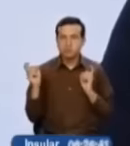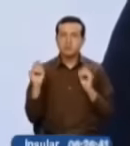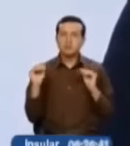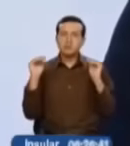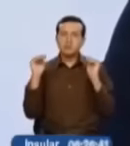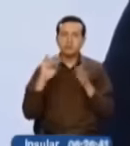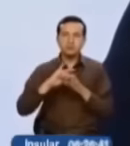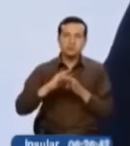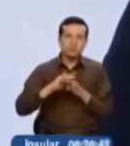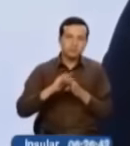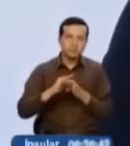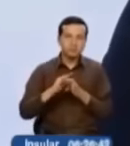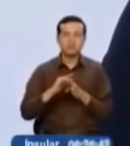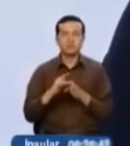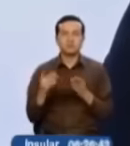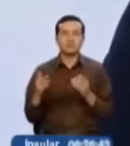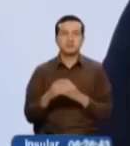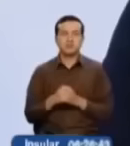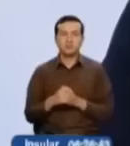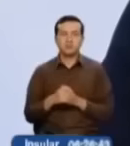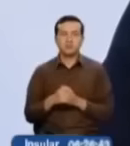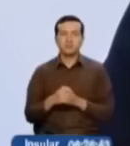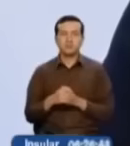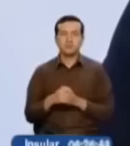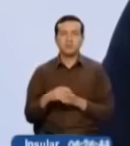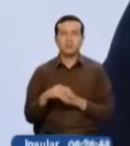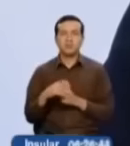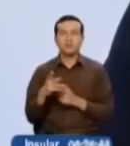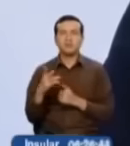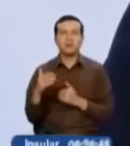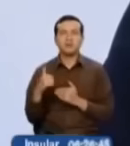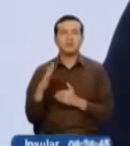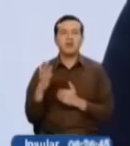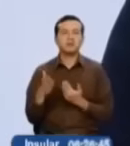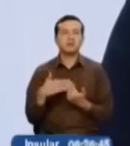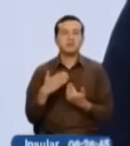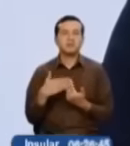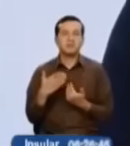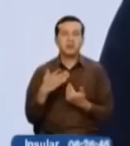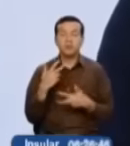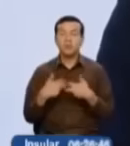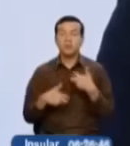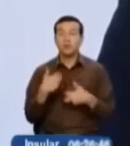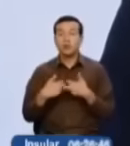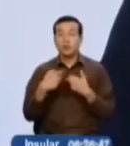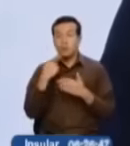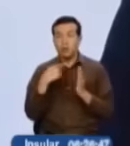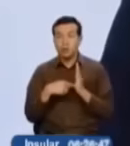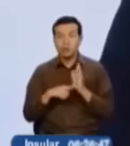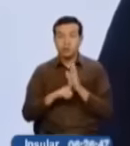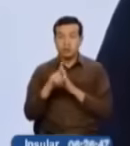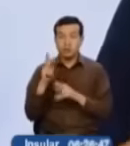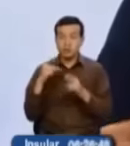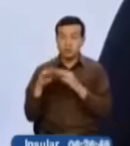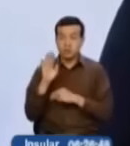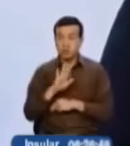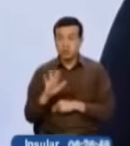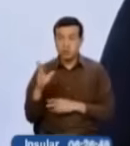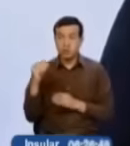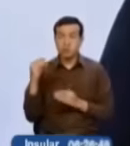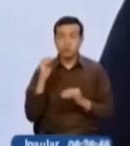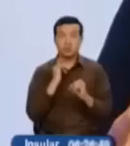nivel de riesgo también, digamos, es mucho más fácil y tiene un mayor margen. El problema es que ya con el desarrollo del mercado hay